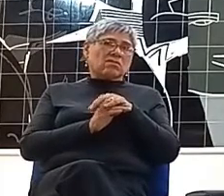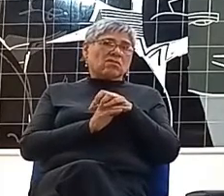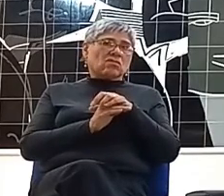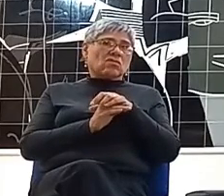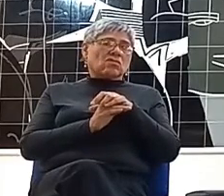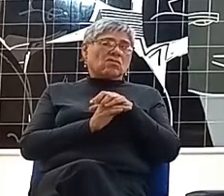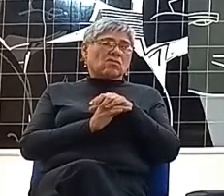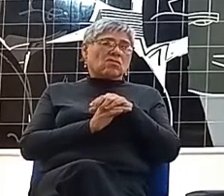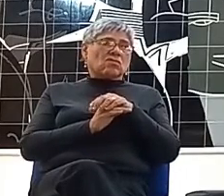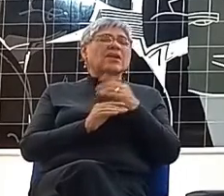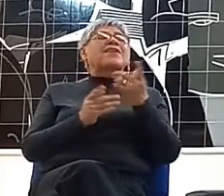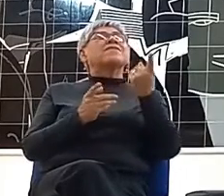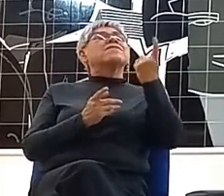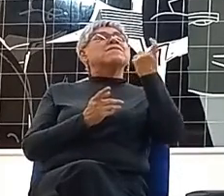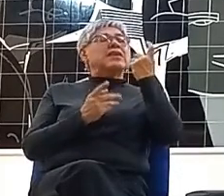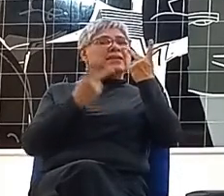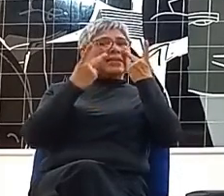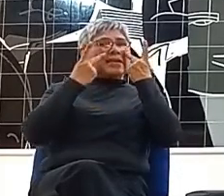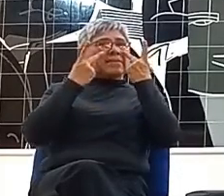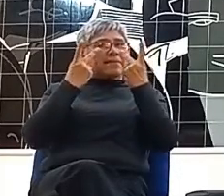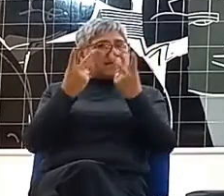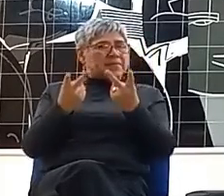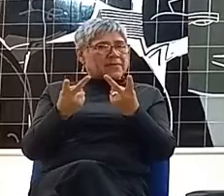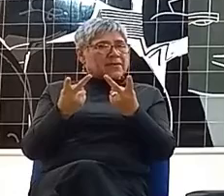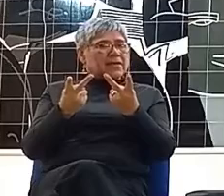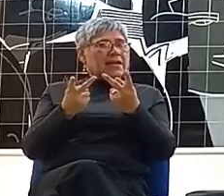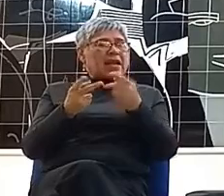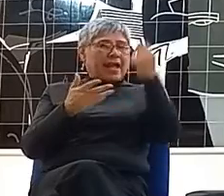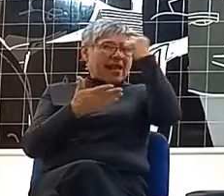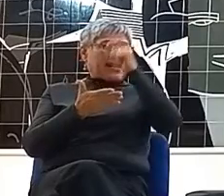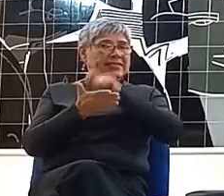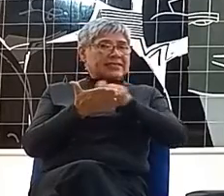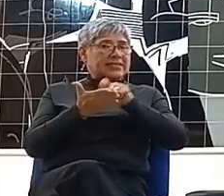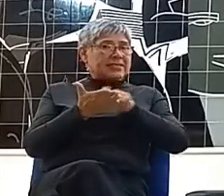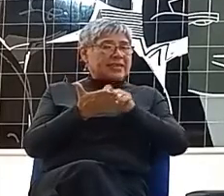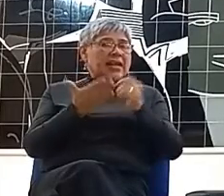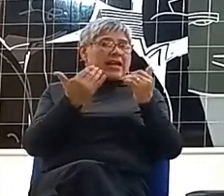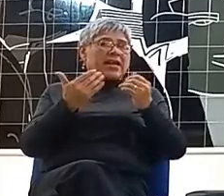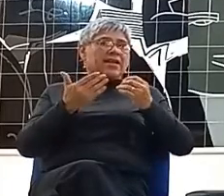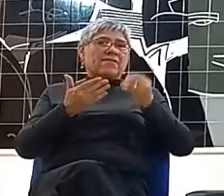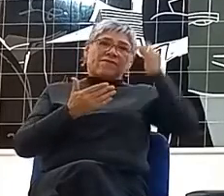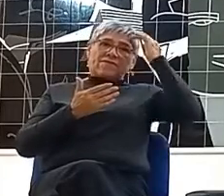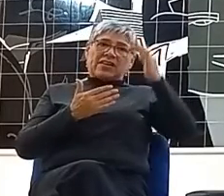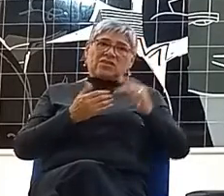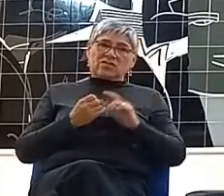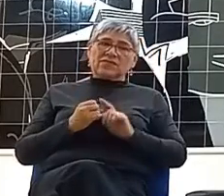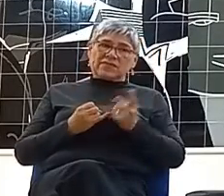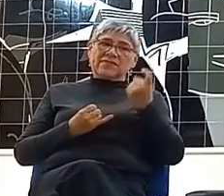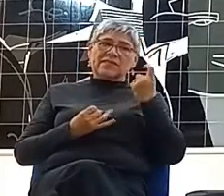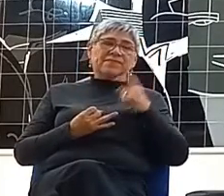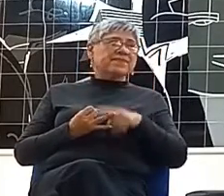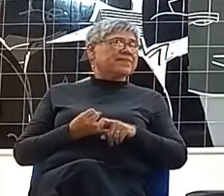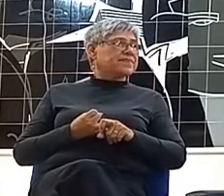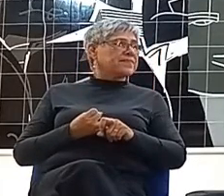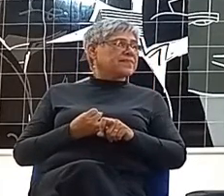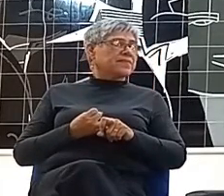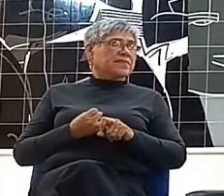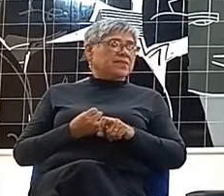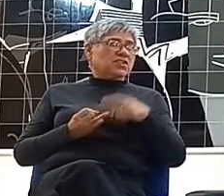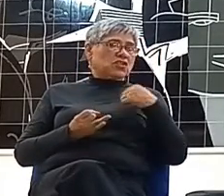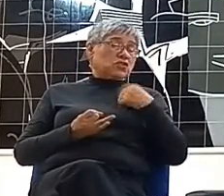con ojos nuevos el ensayo y la filosofía, ¿sí? Que son